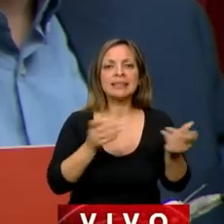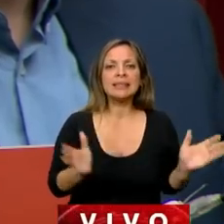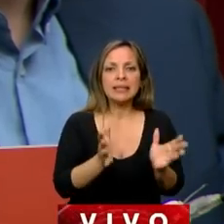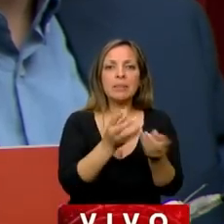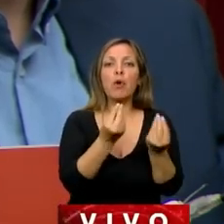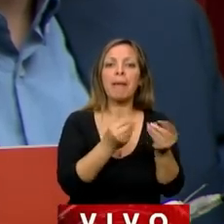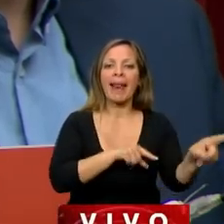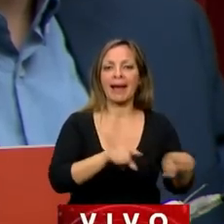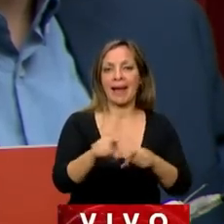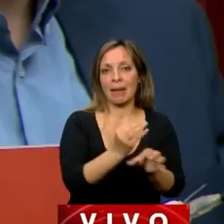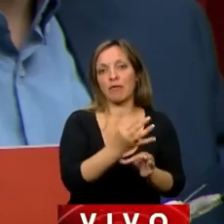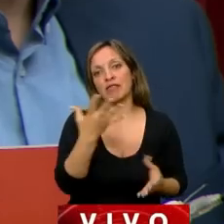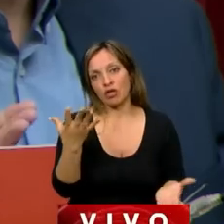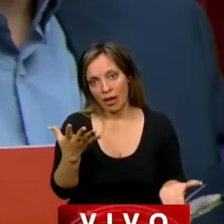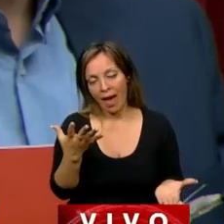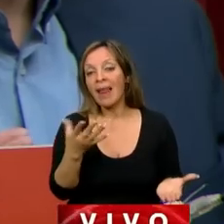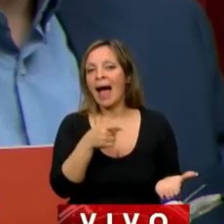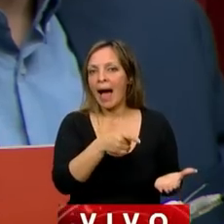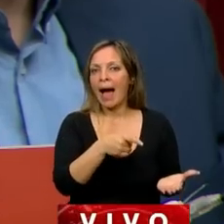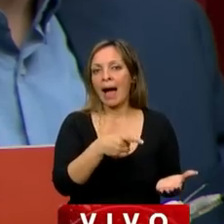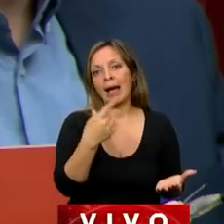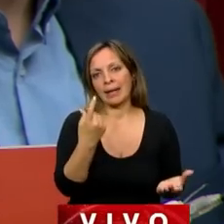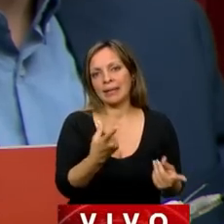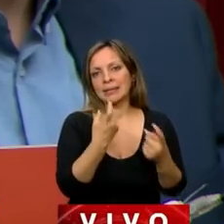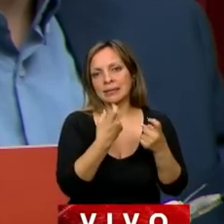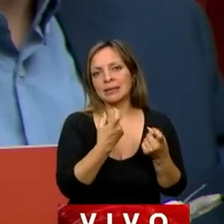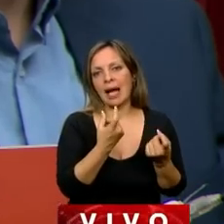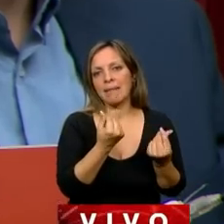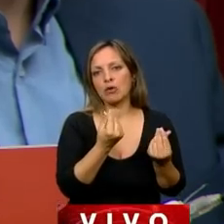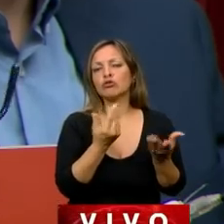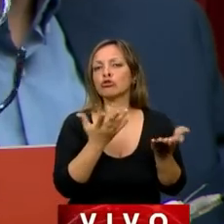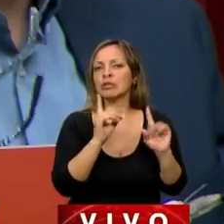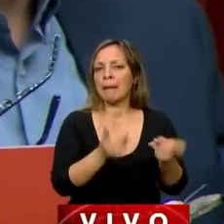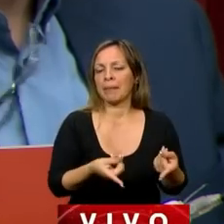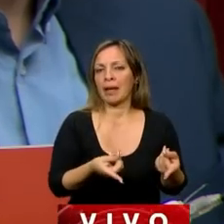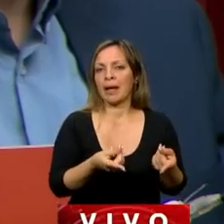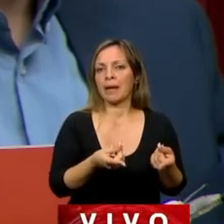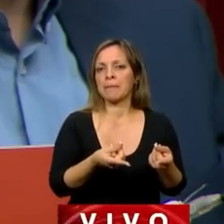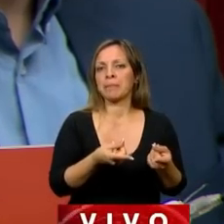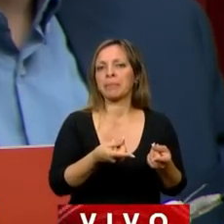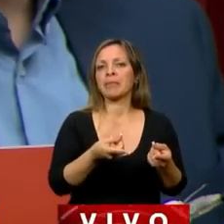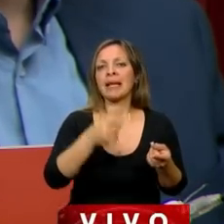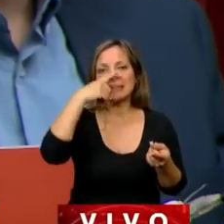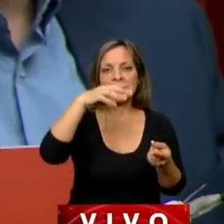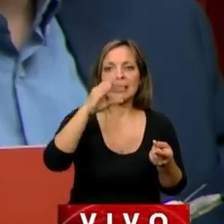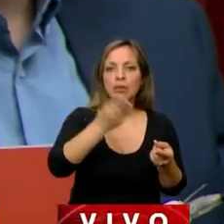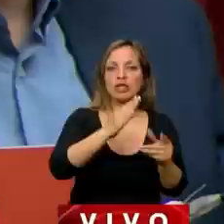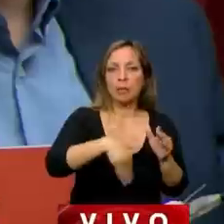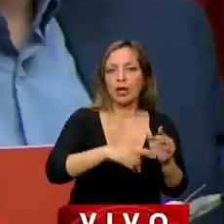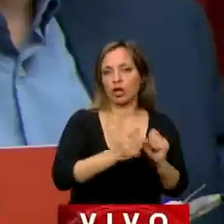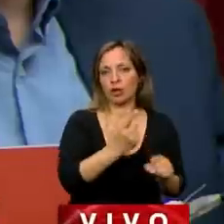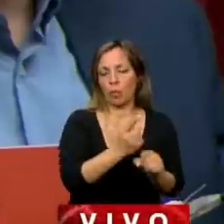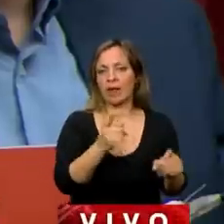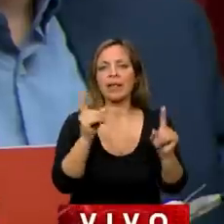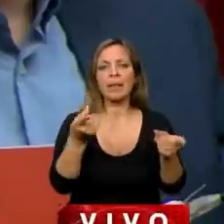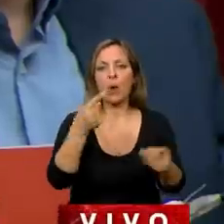carreras profesionales, colocamos un monto de las becas que no puede ser menor que el 70%. Cierro con lo